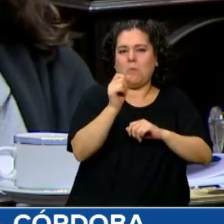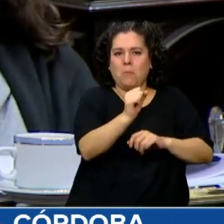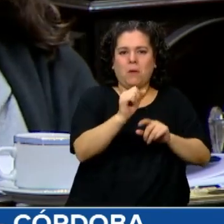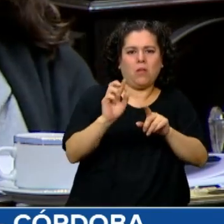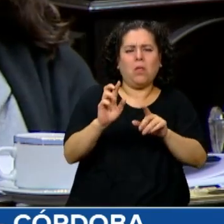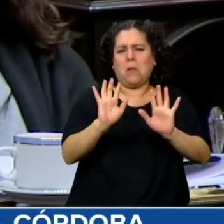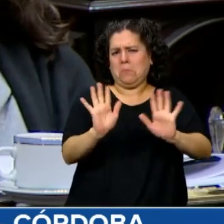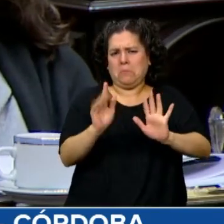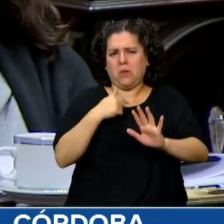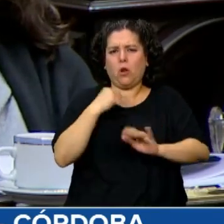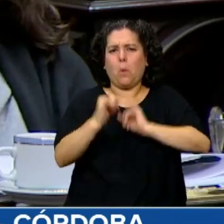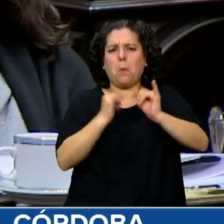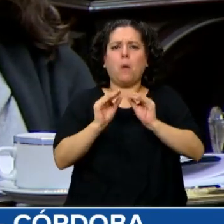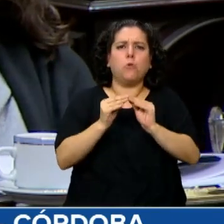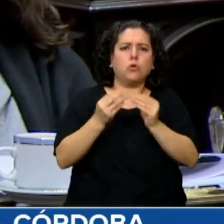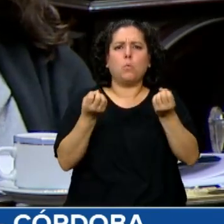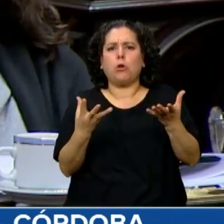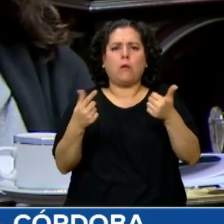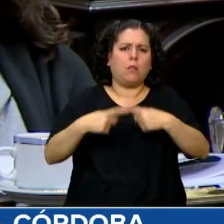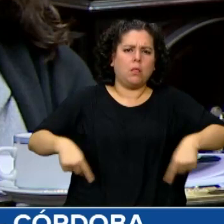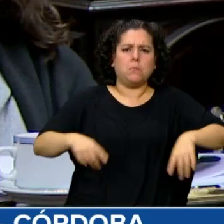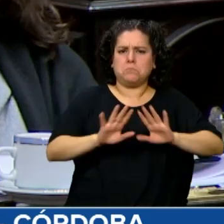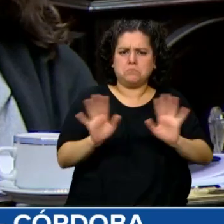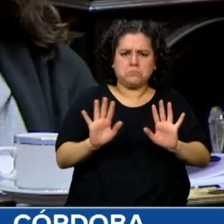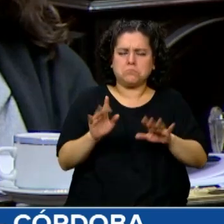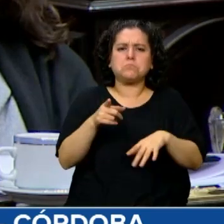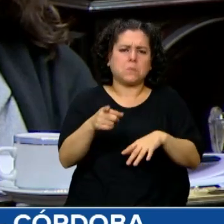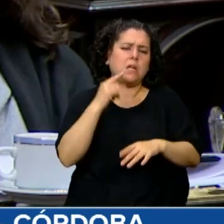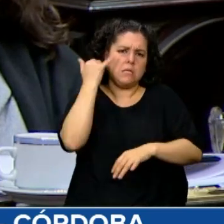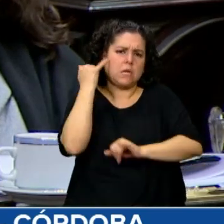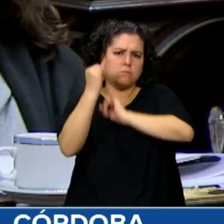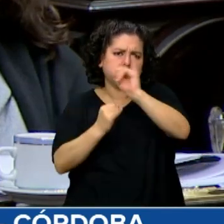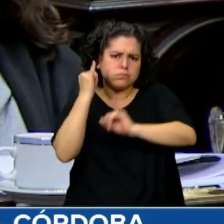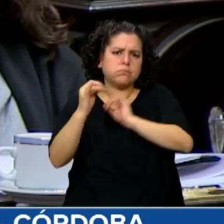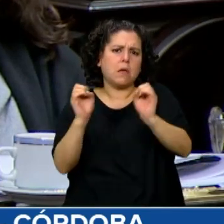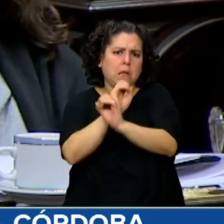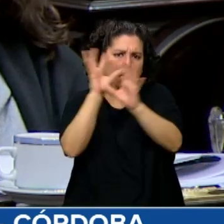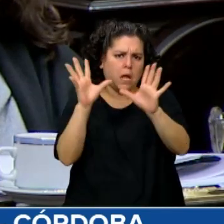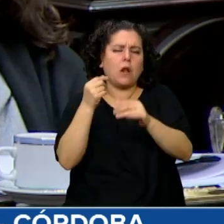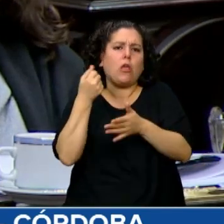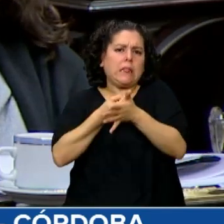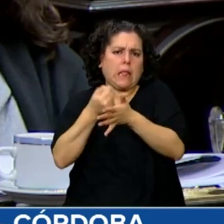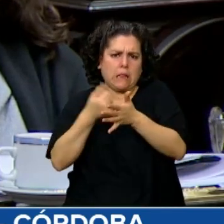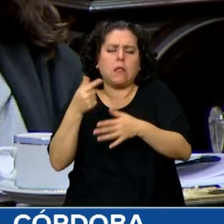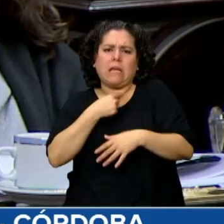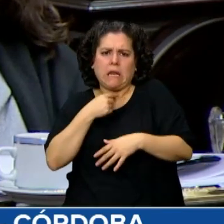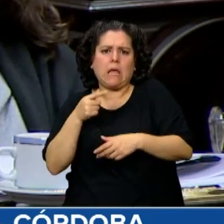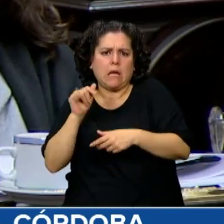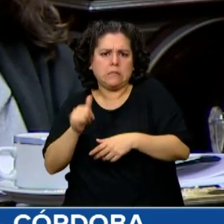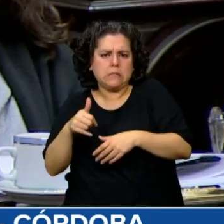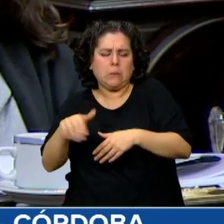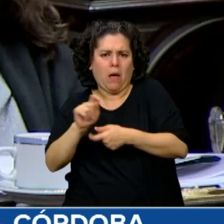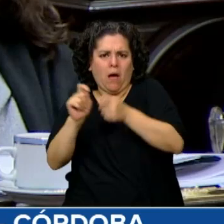no vamos a entrar aquí en los por qué, se relató aquí con toda claridad los intentos que hicieron diputados